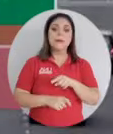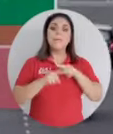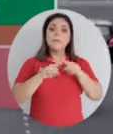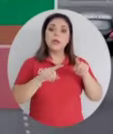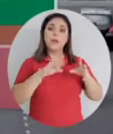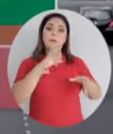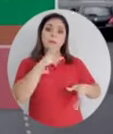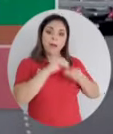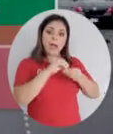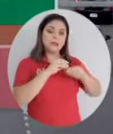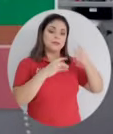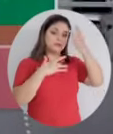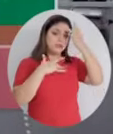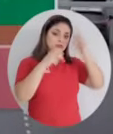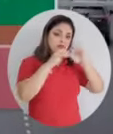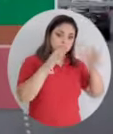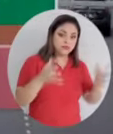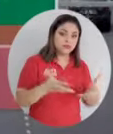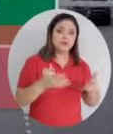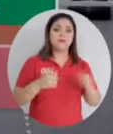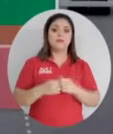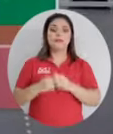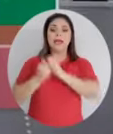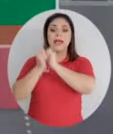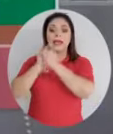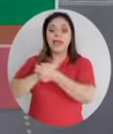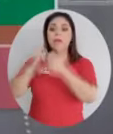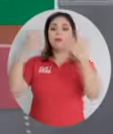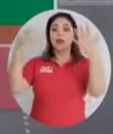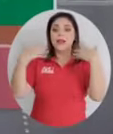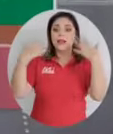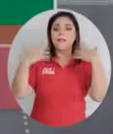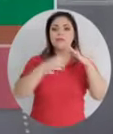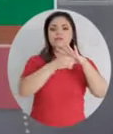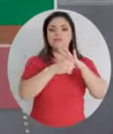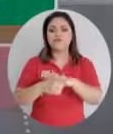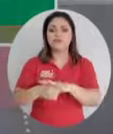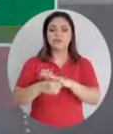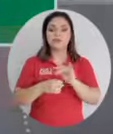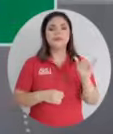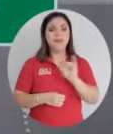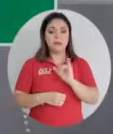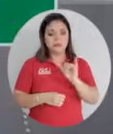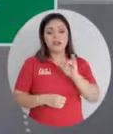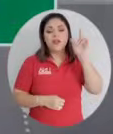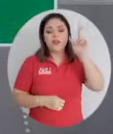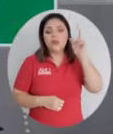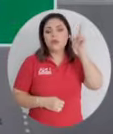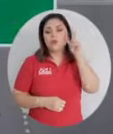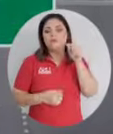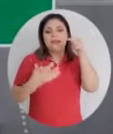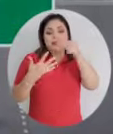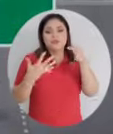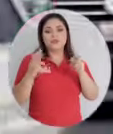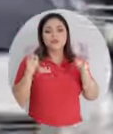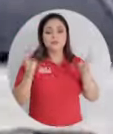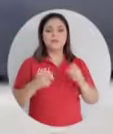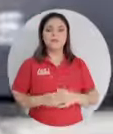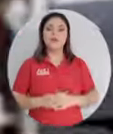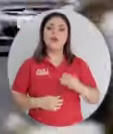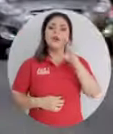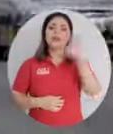la situación de la pandemia y los estragos del cambio climático que vienen a presionar, por supuesto, esos temas.